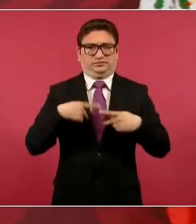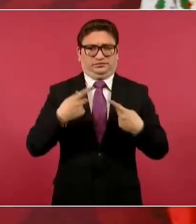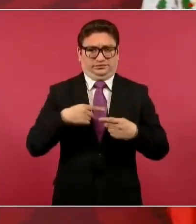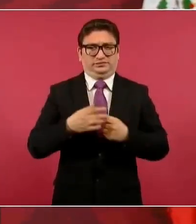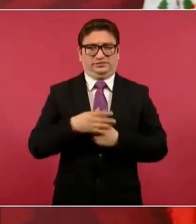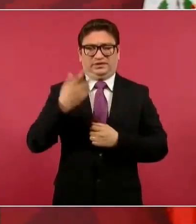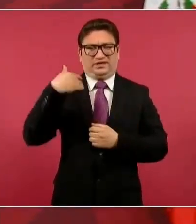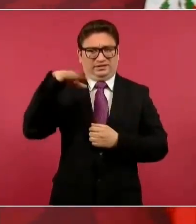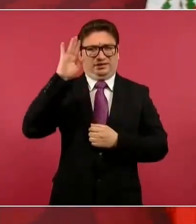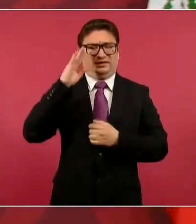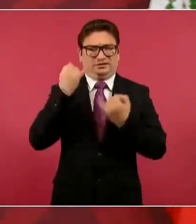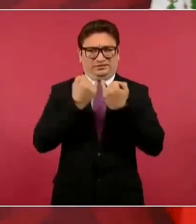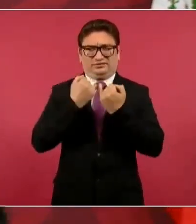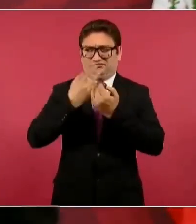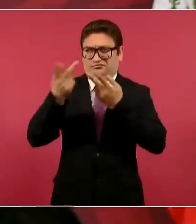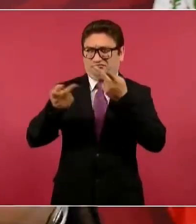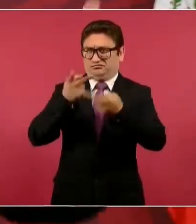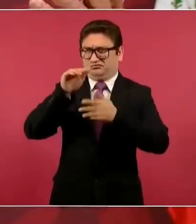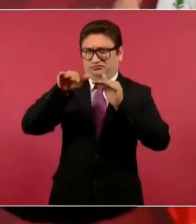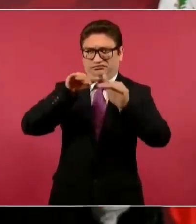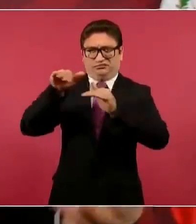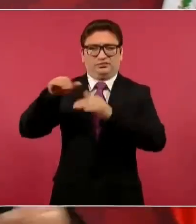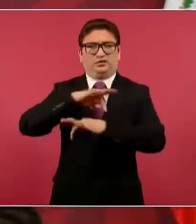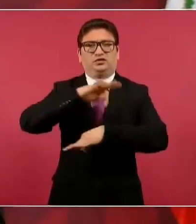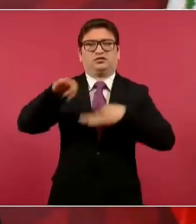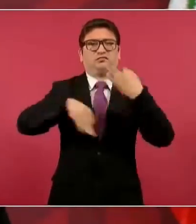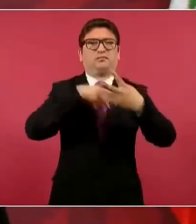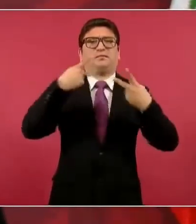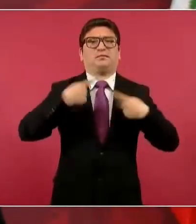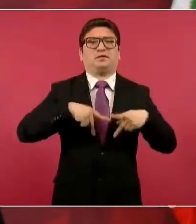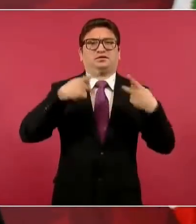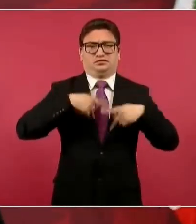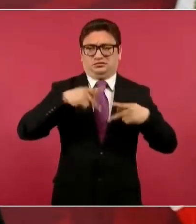en ese entonces, preguntándole a la gente,